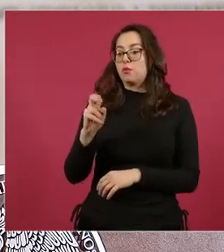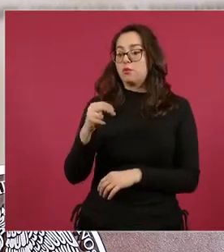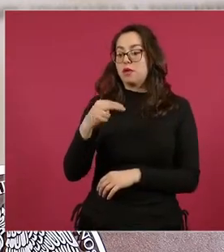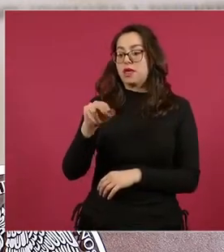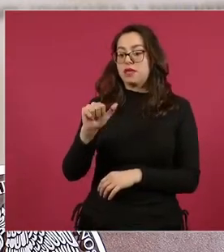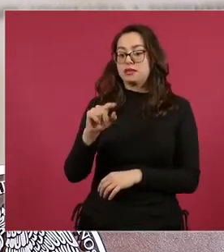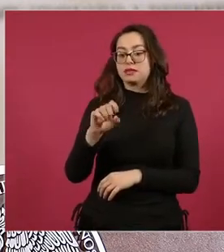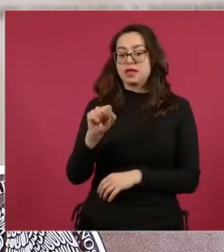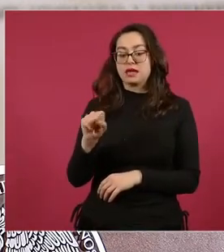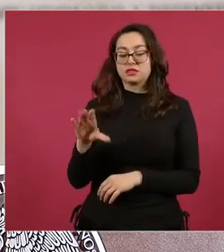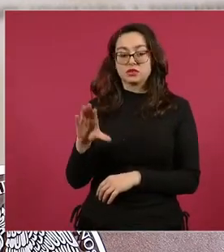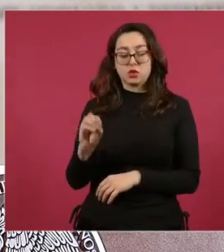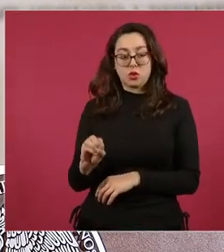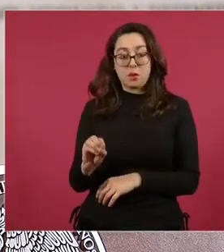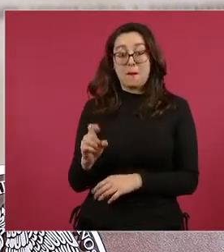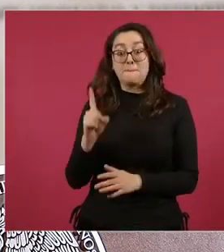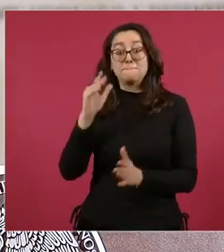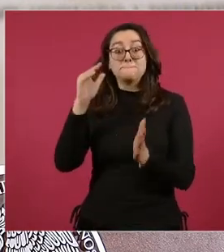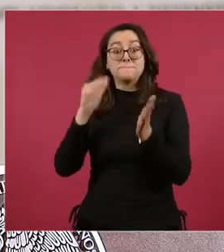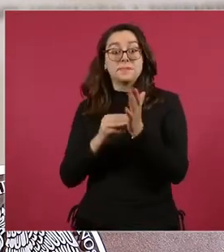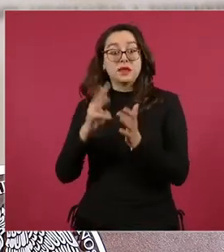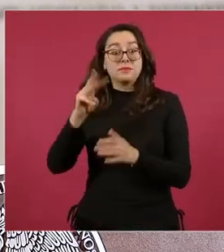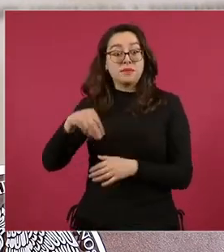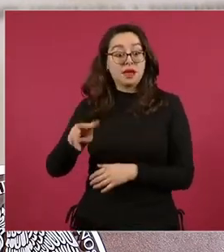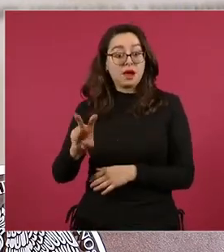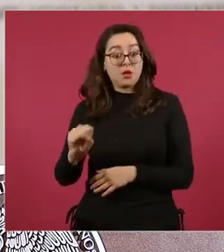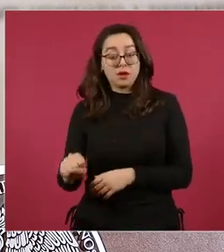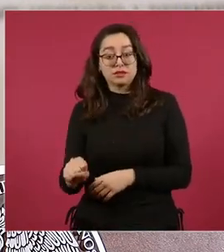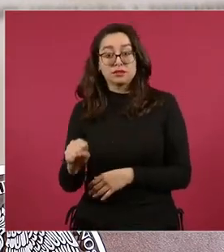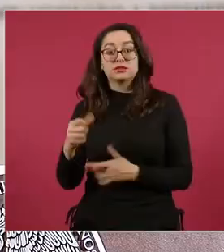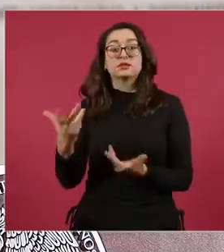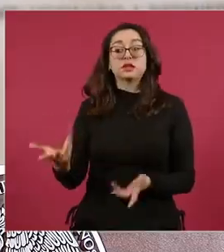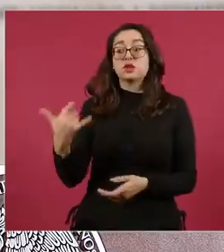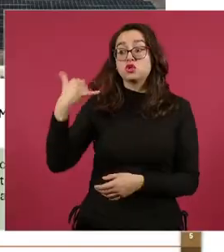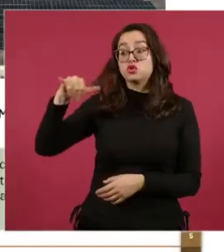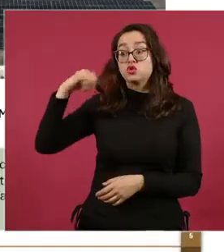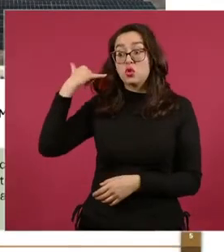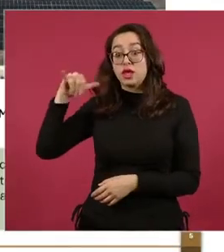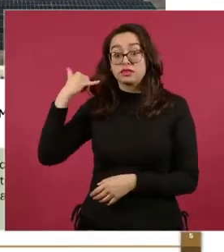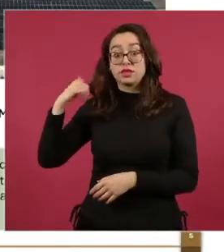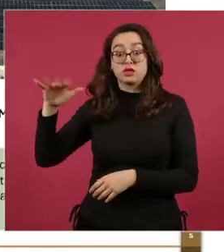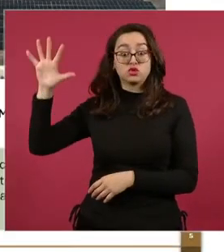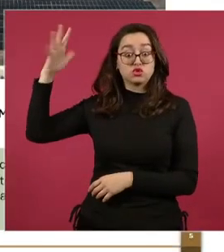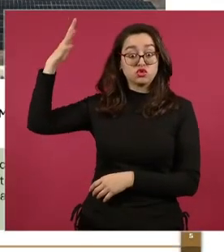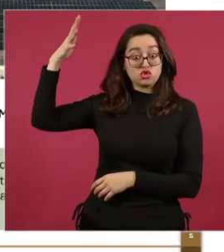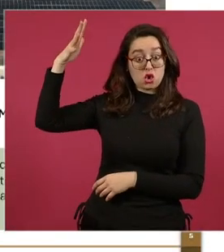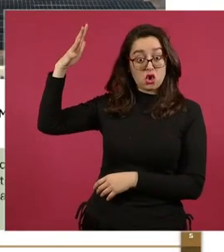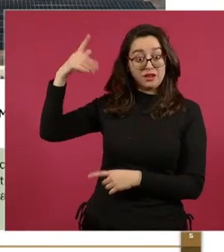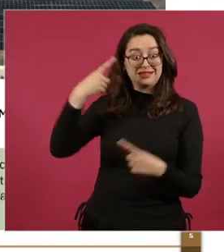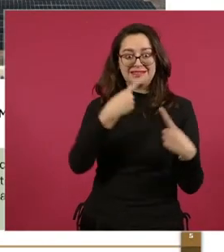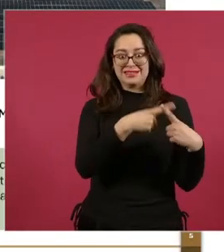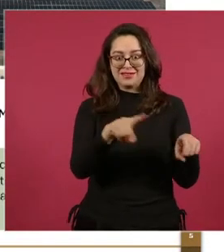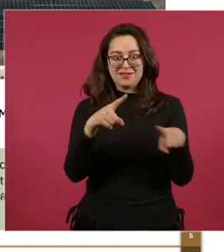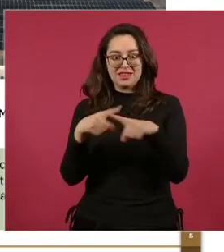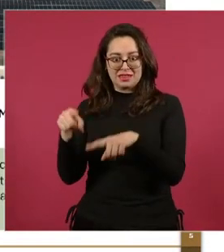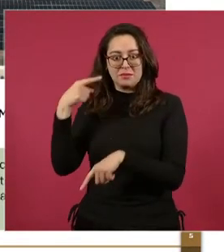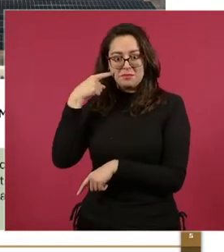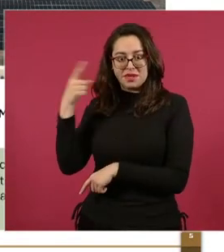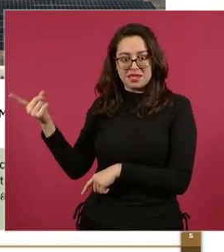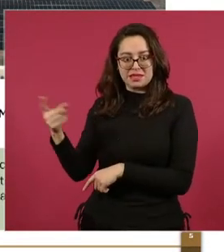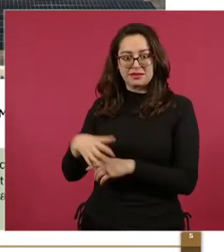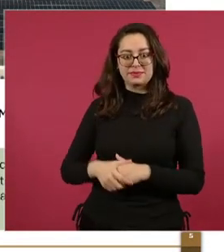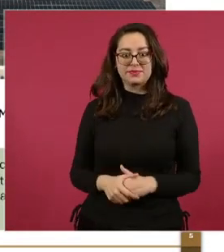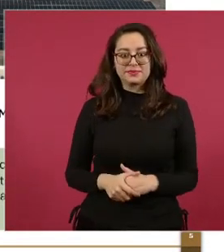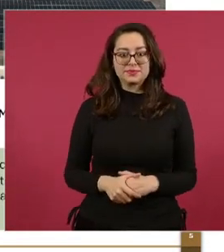1.000 megawatts, un parque solar en Yucatán, así como la renovación y ampliación de la vida